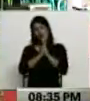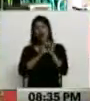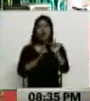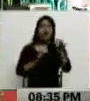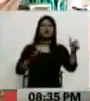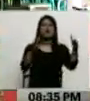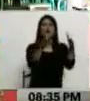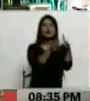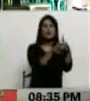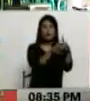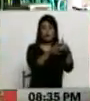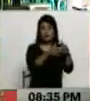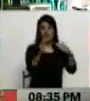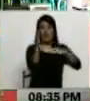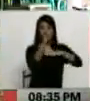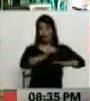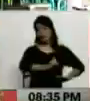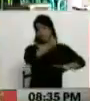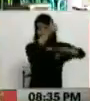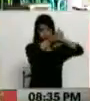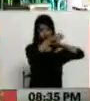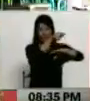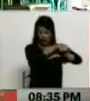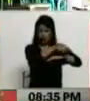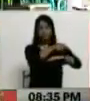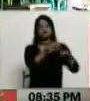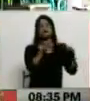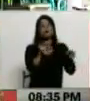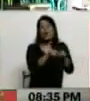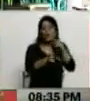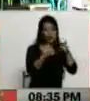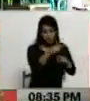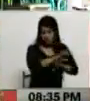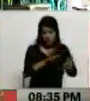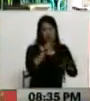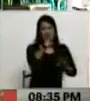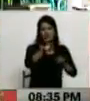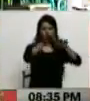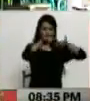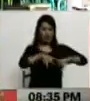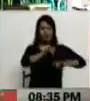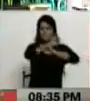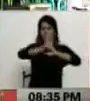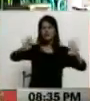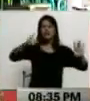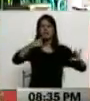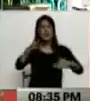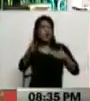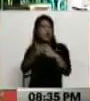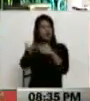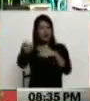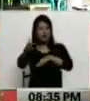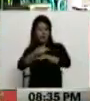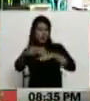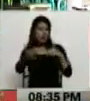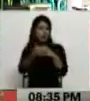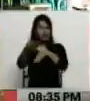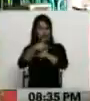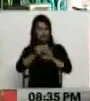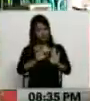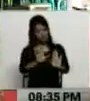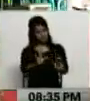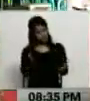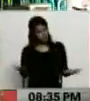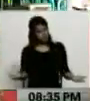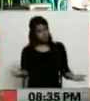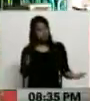que saca el partido de la jerarquía eclesiástica y además todo es contra el gobierno cuando el papa dijo hae